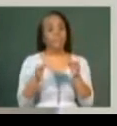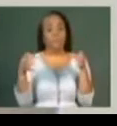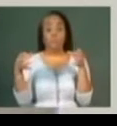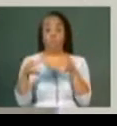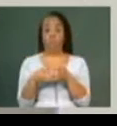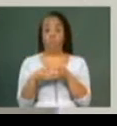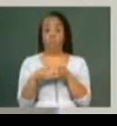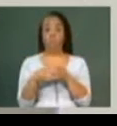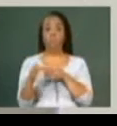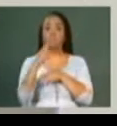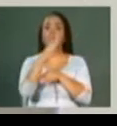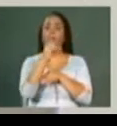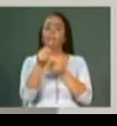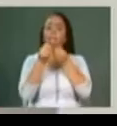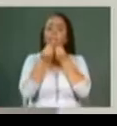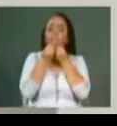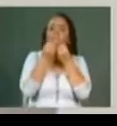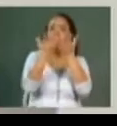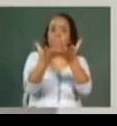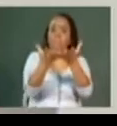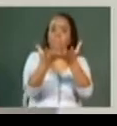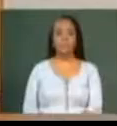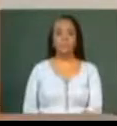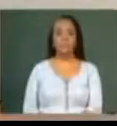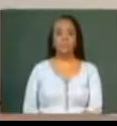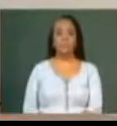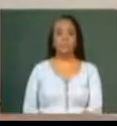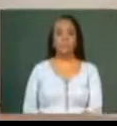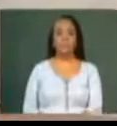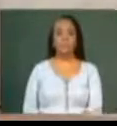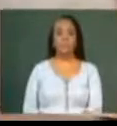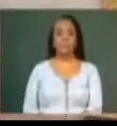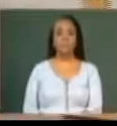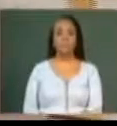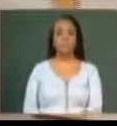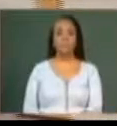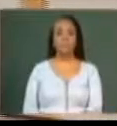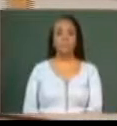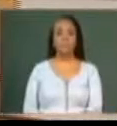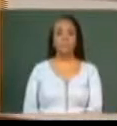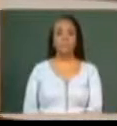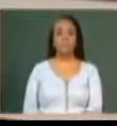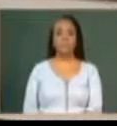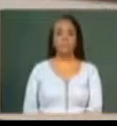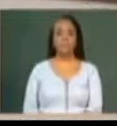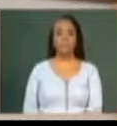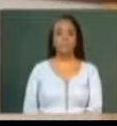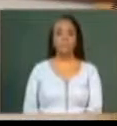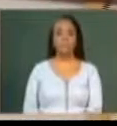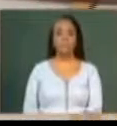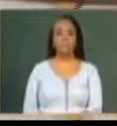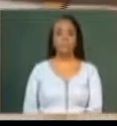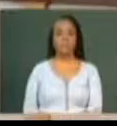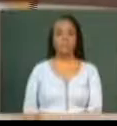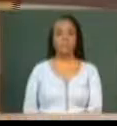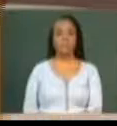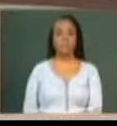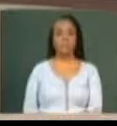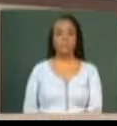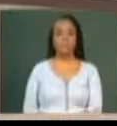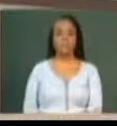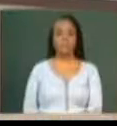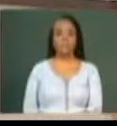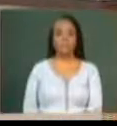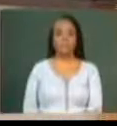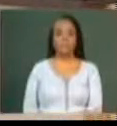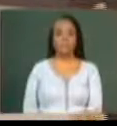colectivas y se expresa, ante todo, en el órgano parlamentario. Solo así, contando con todos, podremos